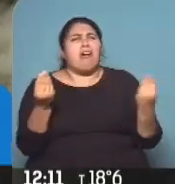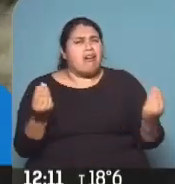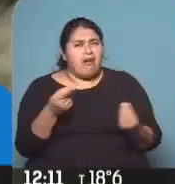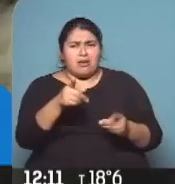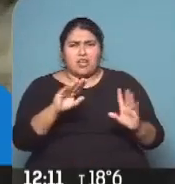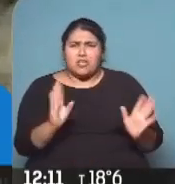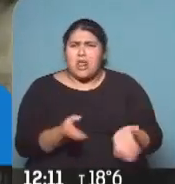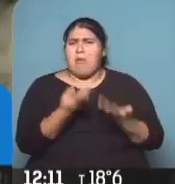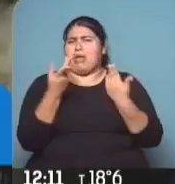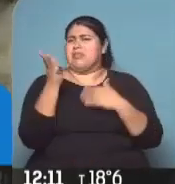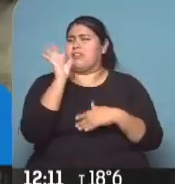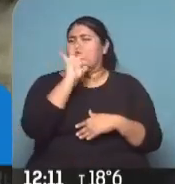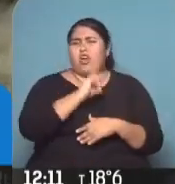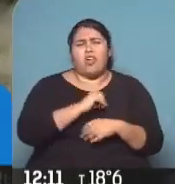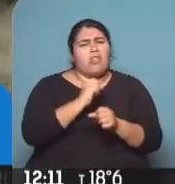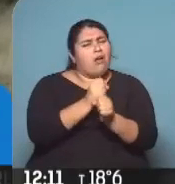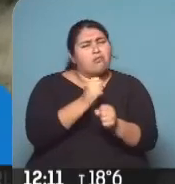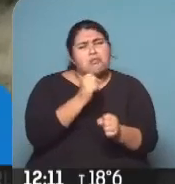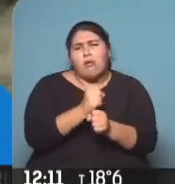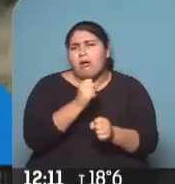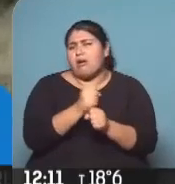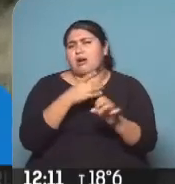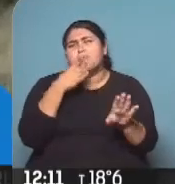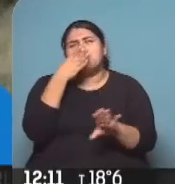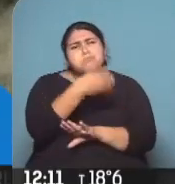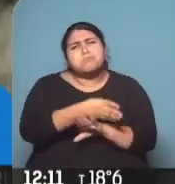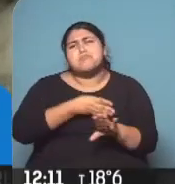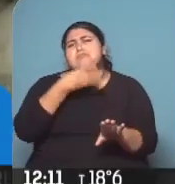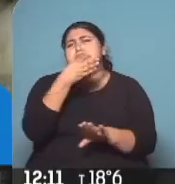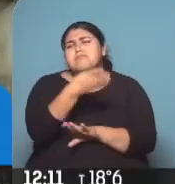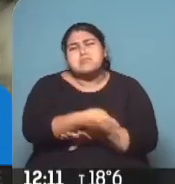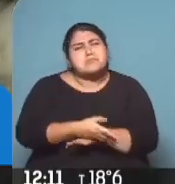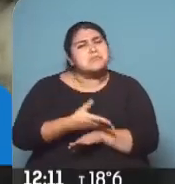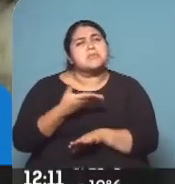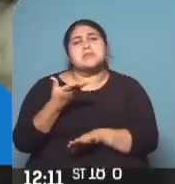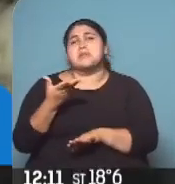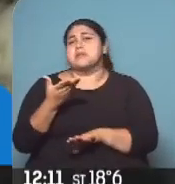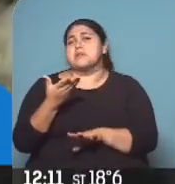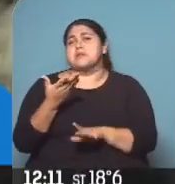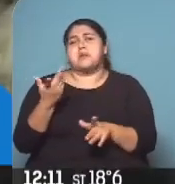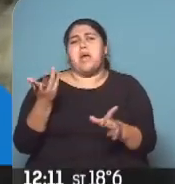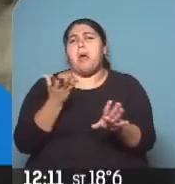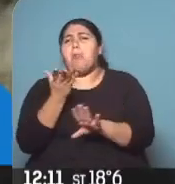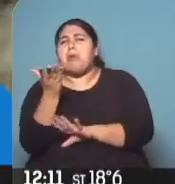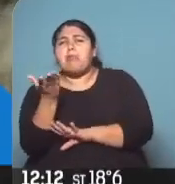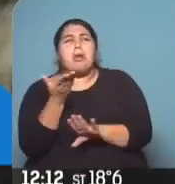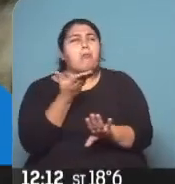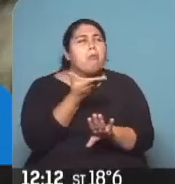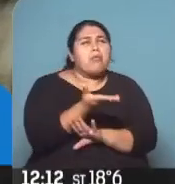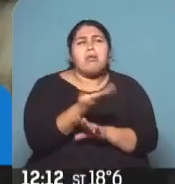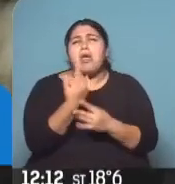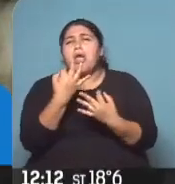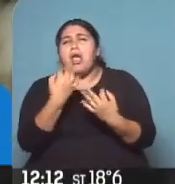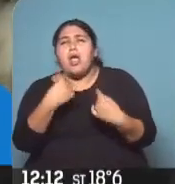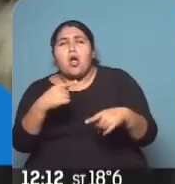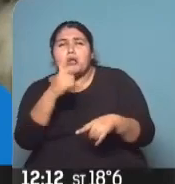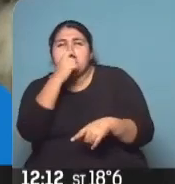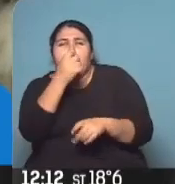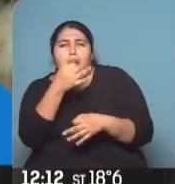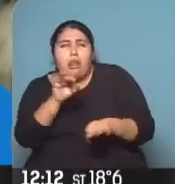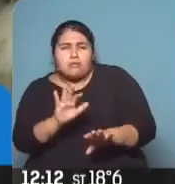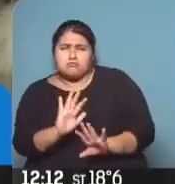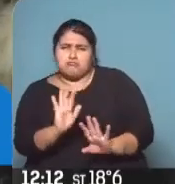levantan todos los días a trabajar en silencio haciendo su aporte y sin pedir sacarle ninguna ventaja a nadie